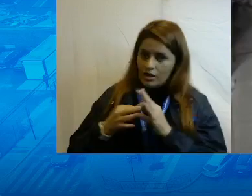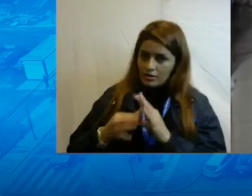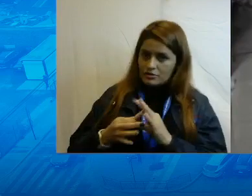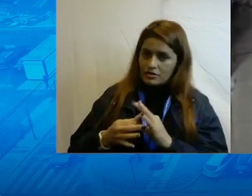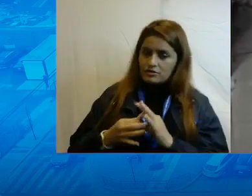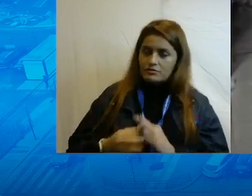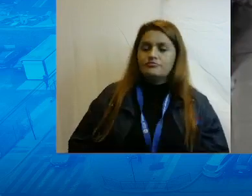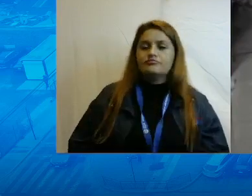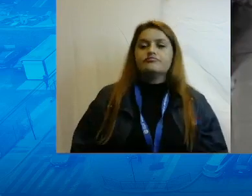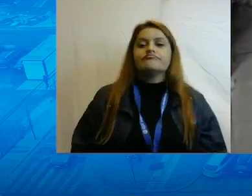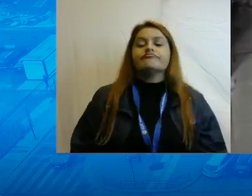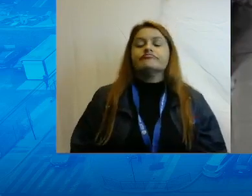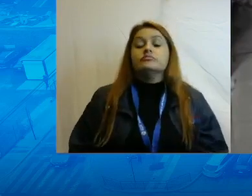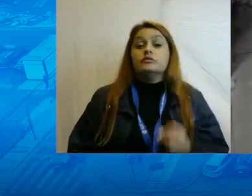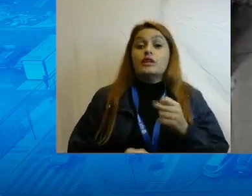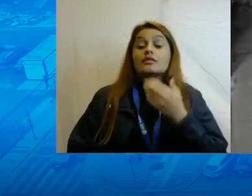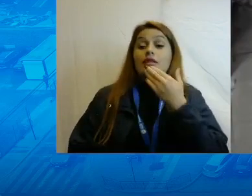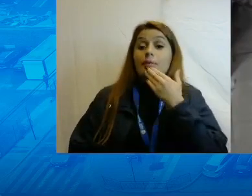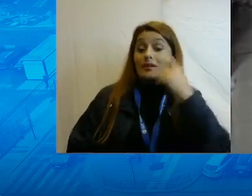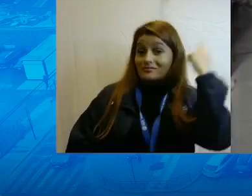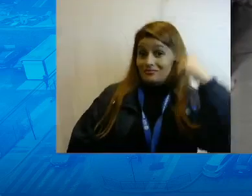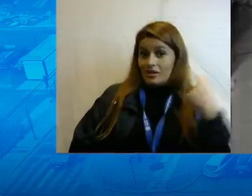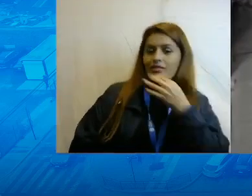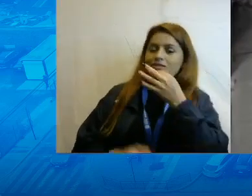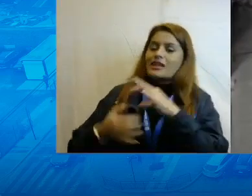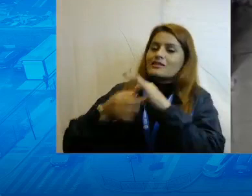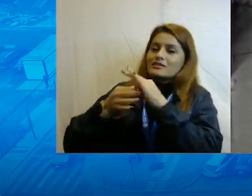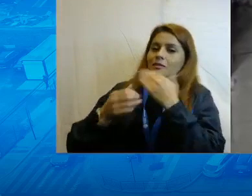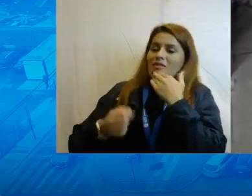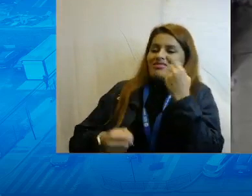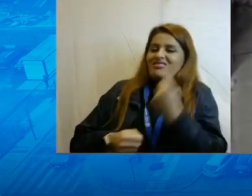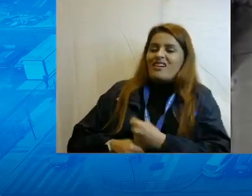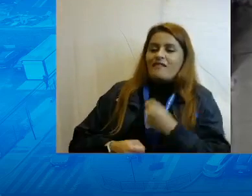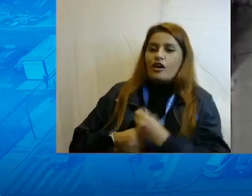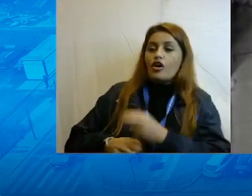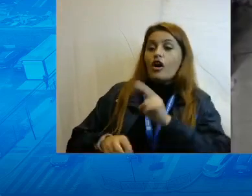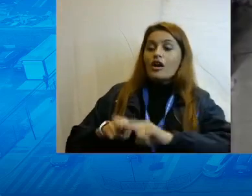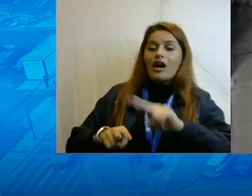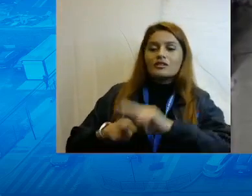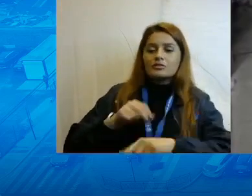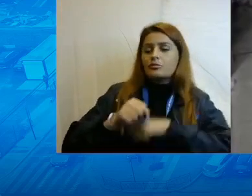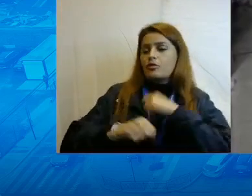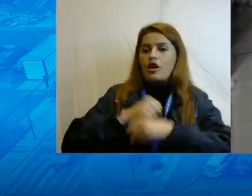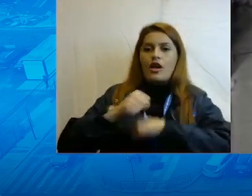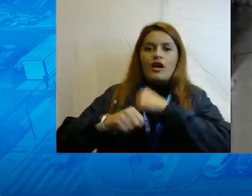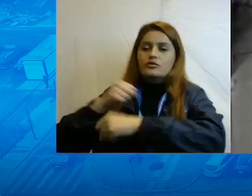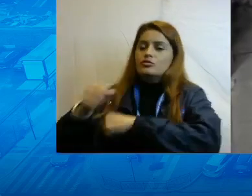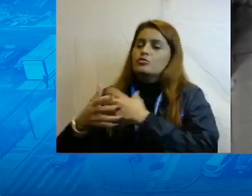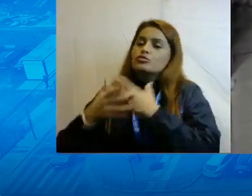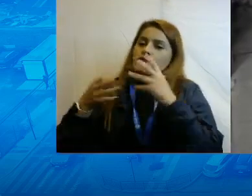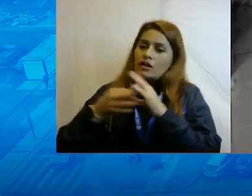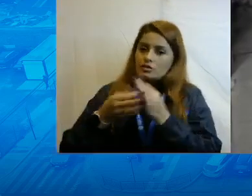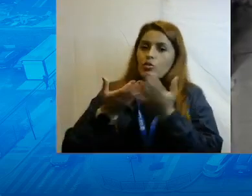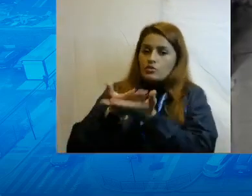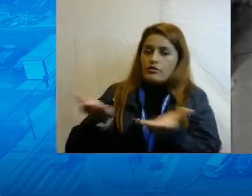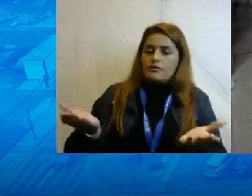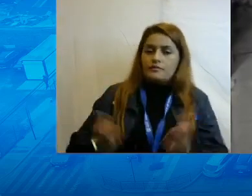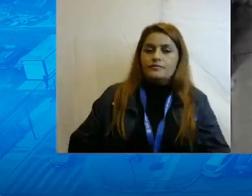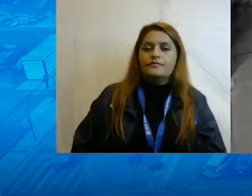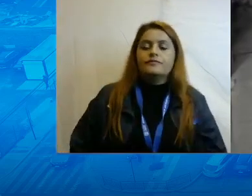sus palabras. Y el trabajo también que realiza la Casa Padre Demetrio por años, décadas. Así que agradecer también ese